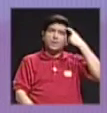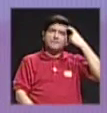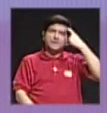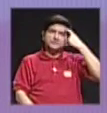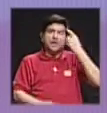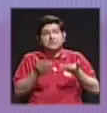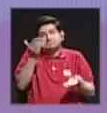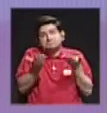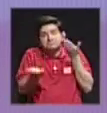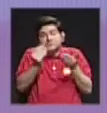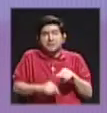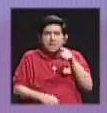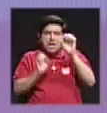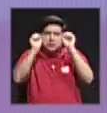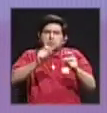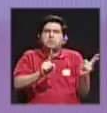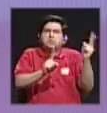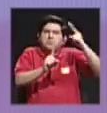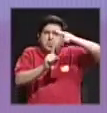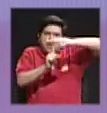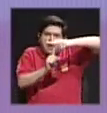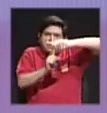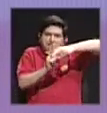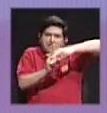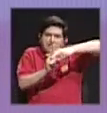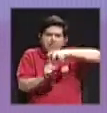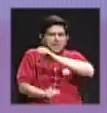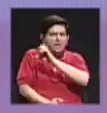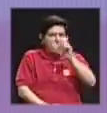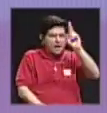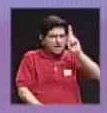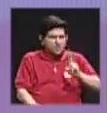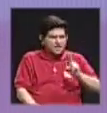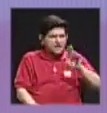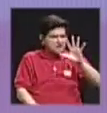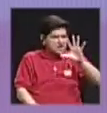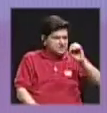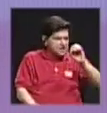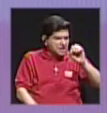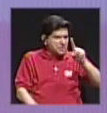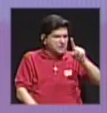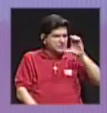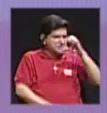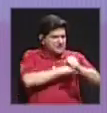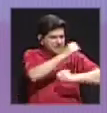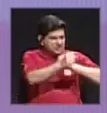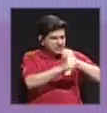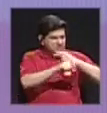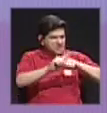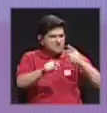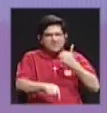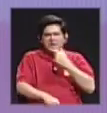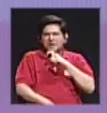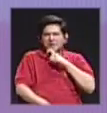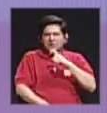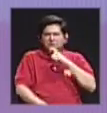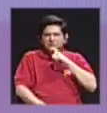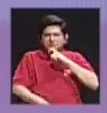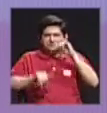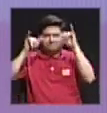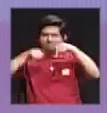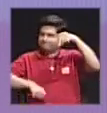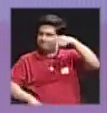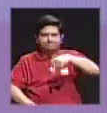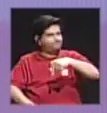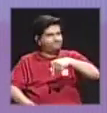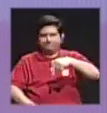que eso se podría aplicar a la Costa Rica de hace 50, de hace 100 años, pero que difícilmente se puede sostener hoy